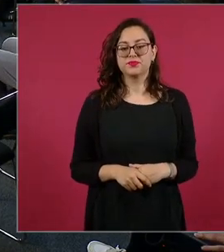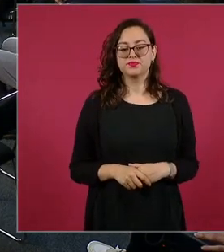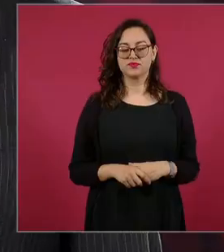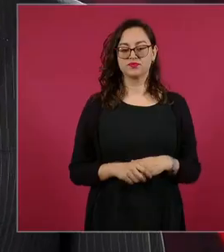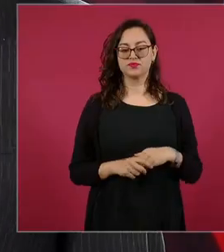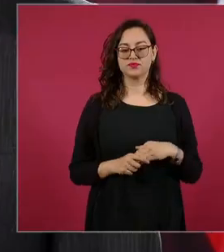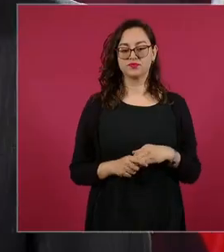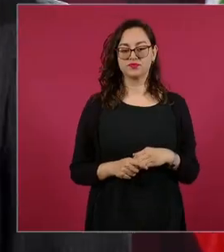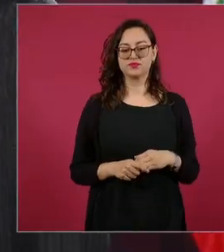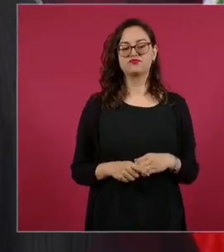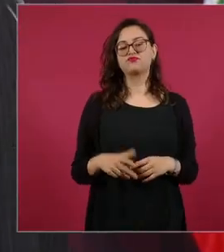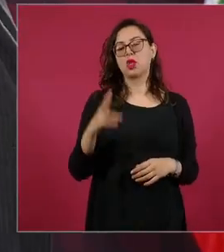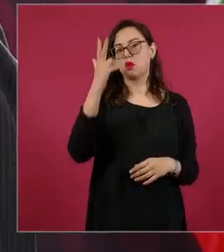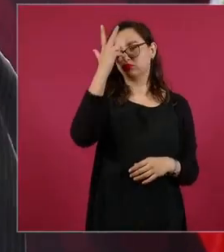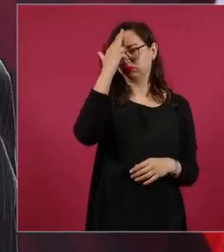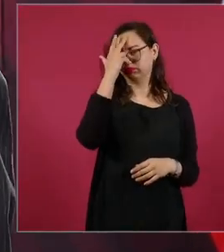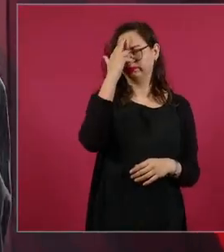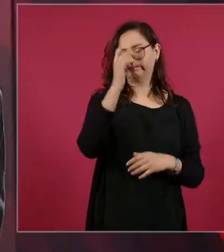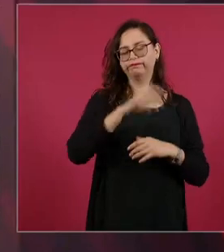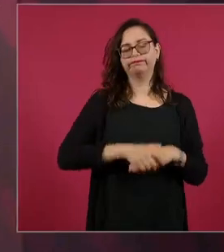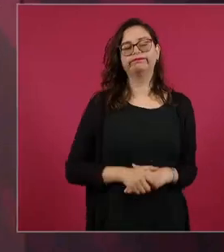te doy un consejo